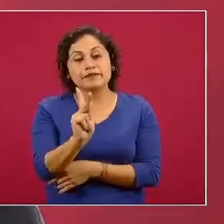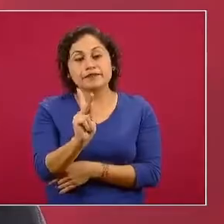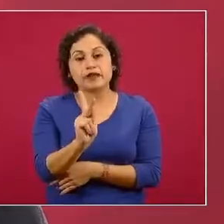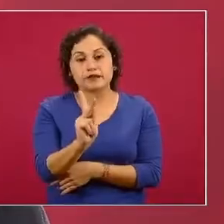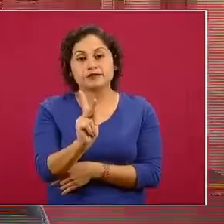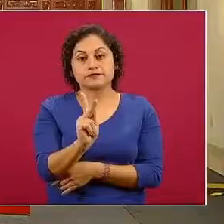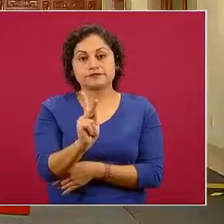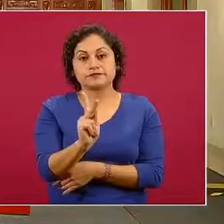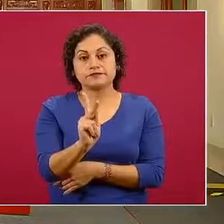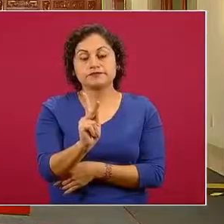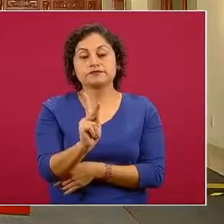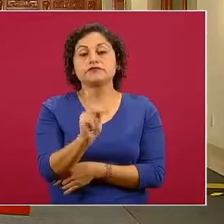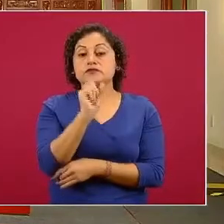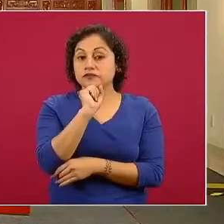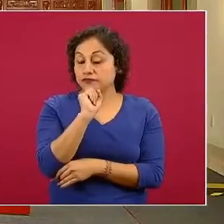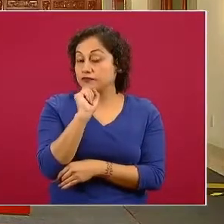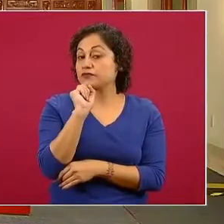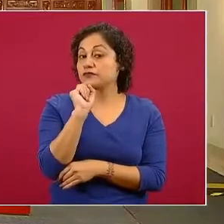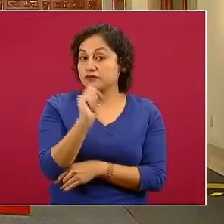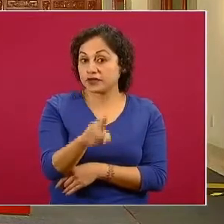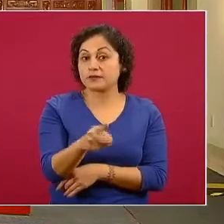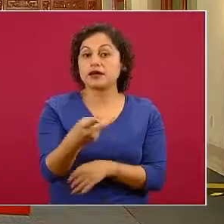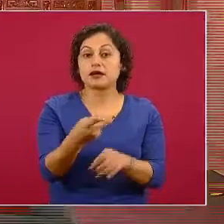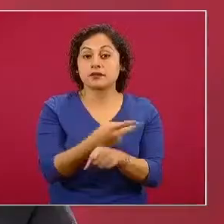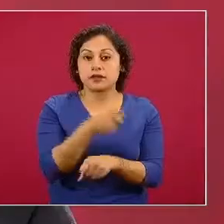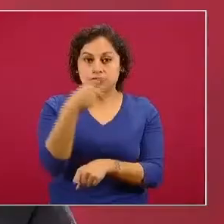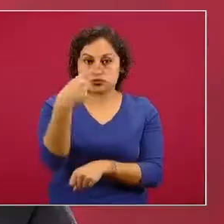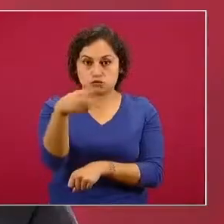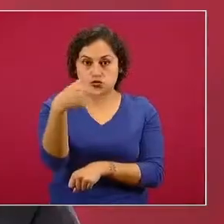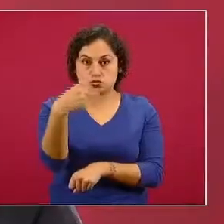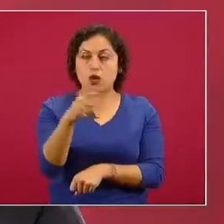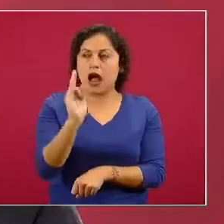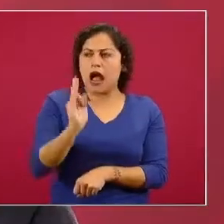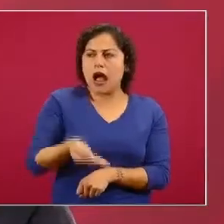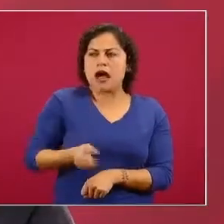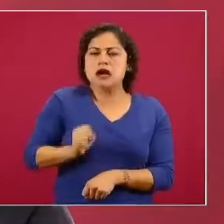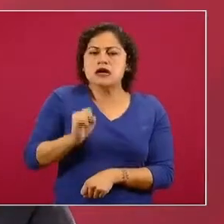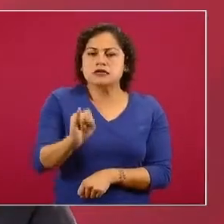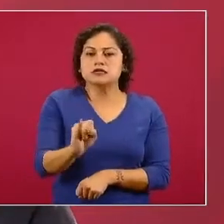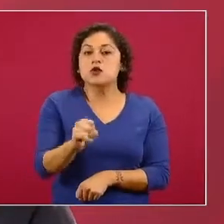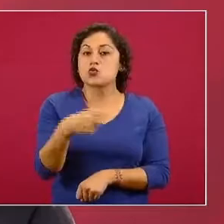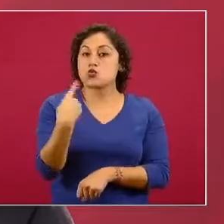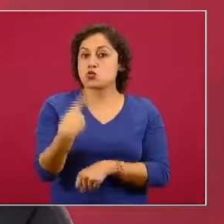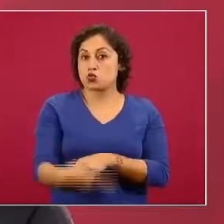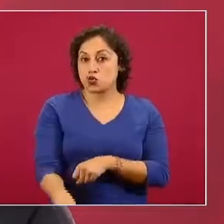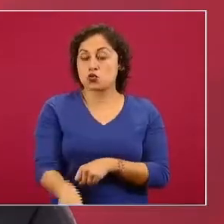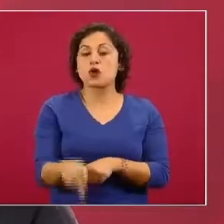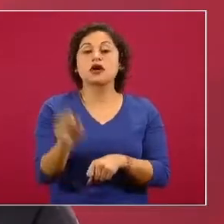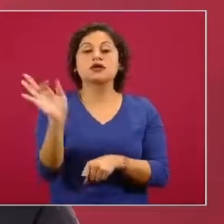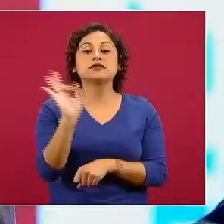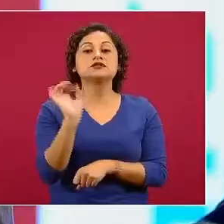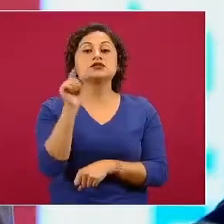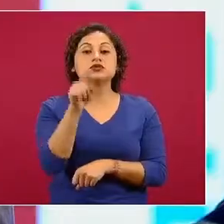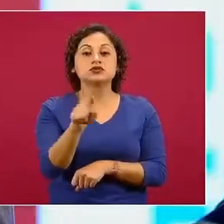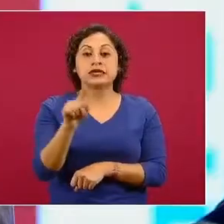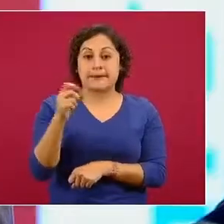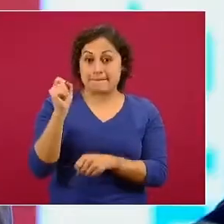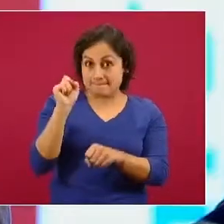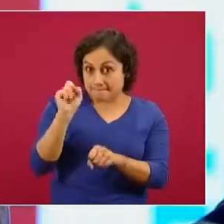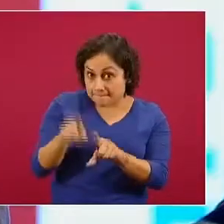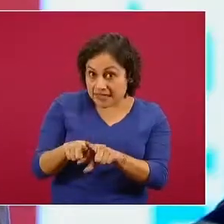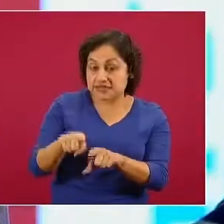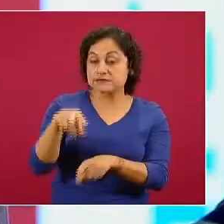fuero común, es también porque su seguridad puede estar en riesgo. Si a usted le ponen la vacuna Vaxigrip fuera del